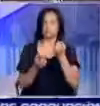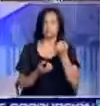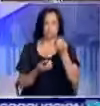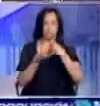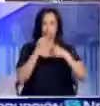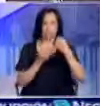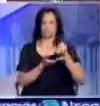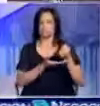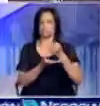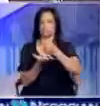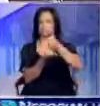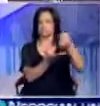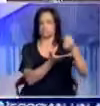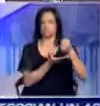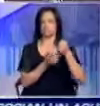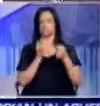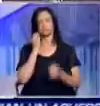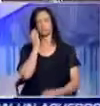etcétera